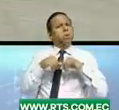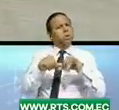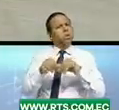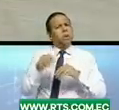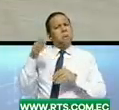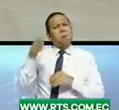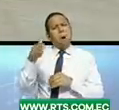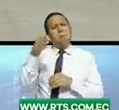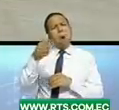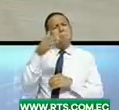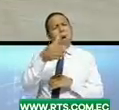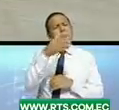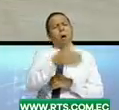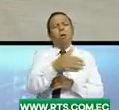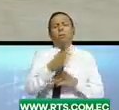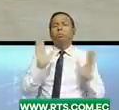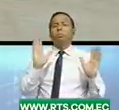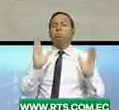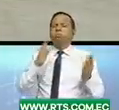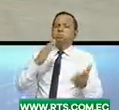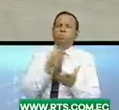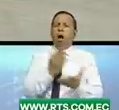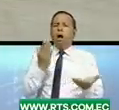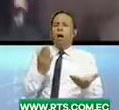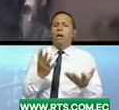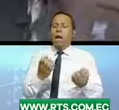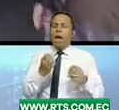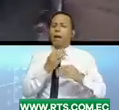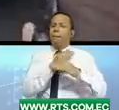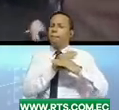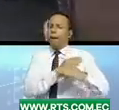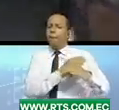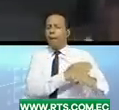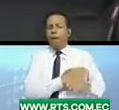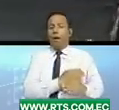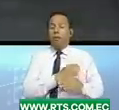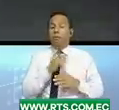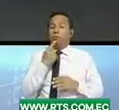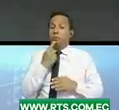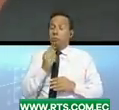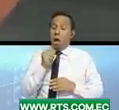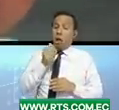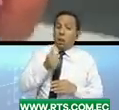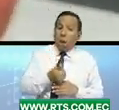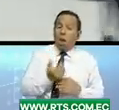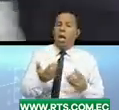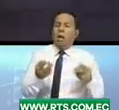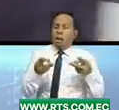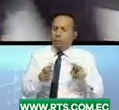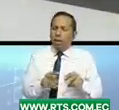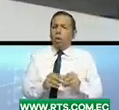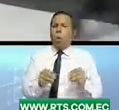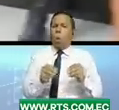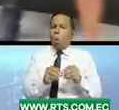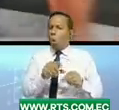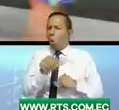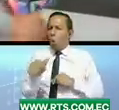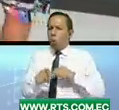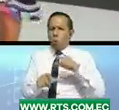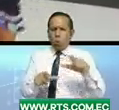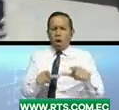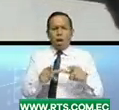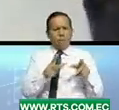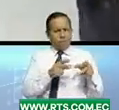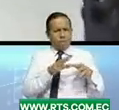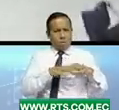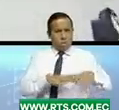de acciones para neutralizar. Se tiene previsto que para el día de mañana, pues también otros puntos del sector Nueva Prosperina sean